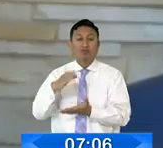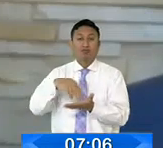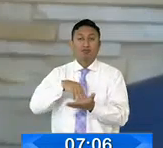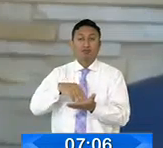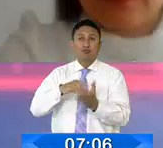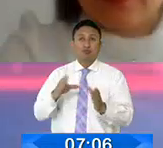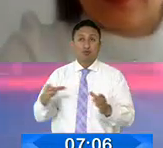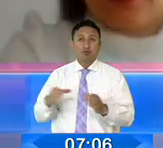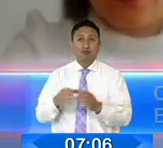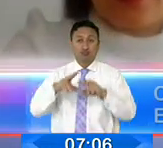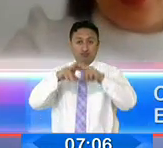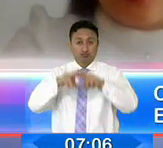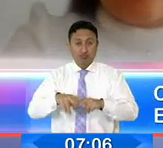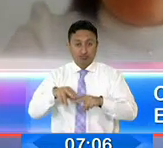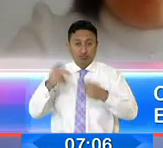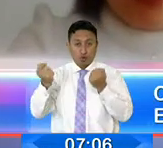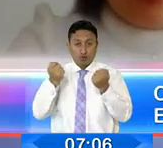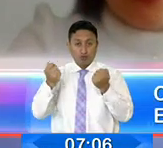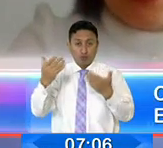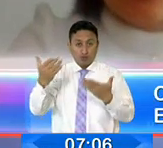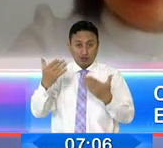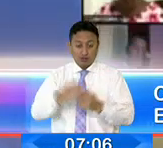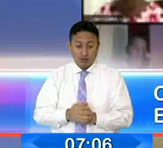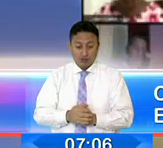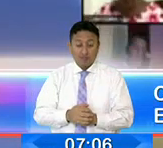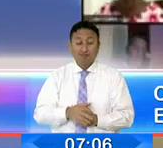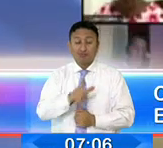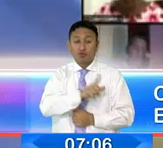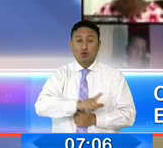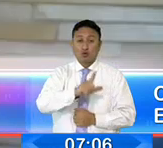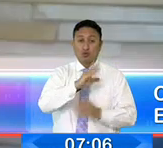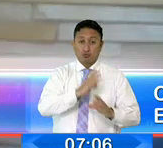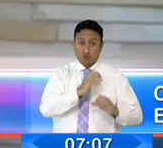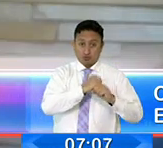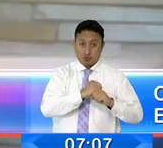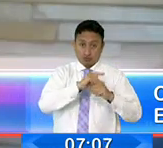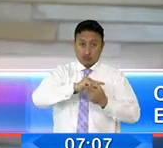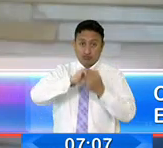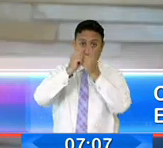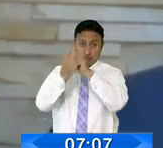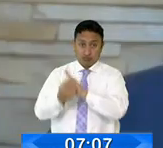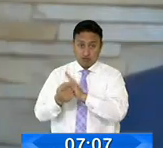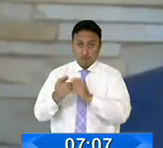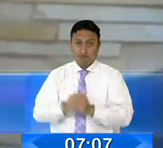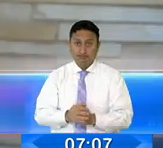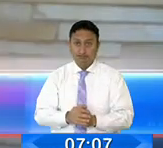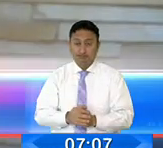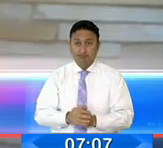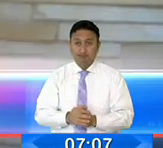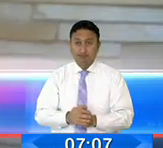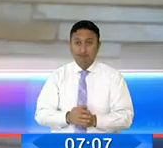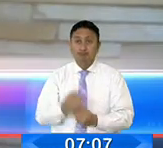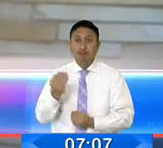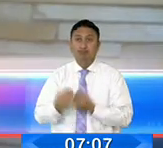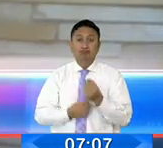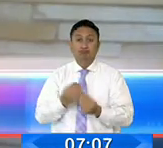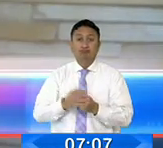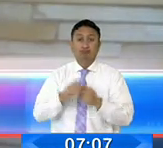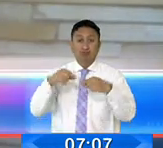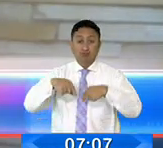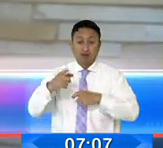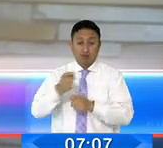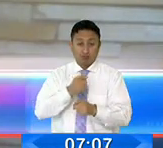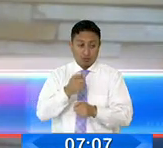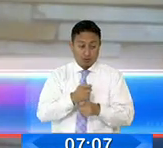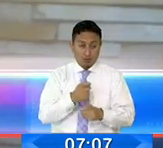de Fiscalización y Control Político que fue reestructurada la noche de lunes. Ante todo, lo que no va a ser es una comisión de persecución